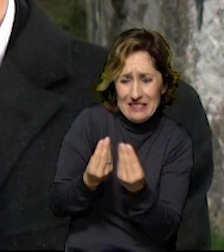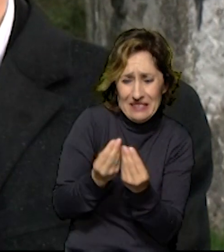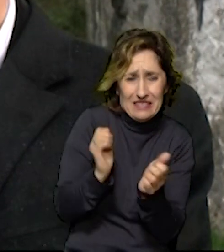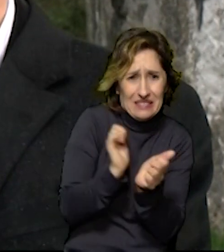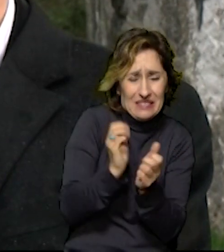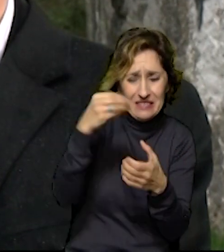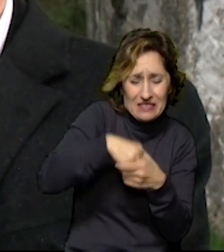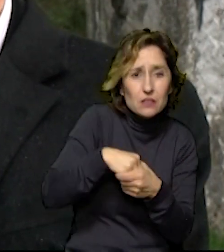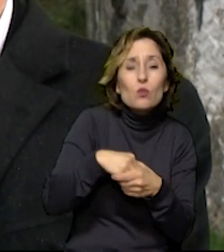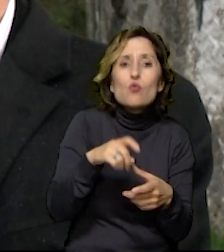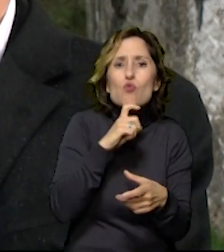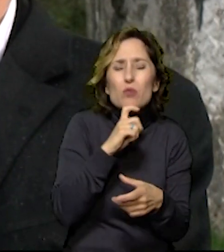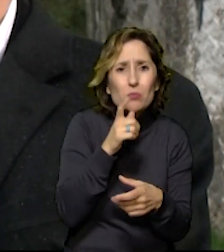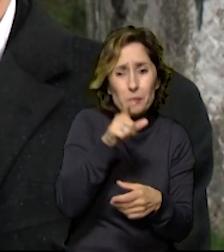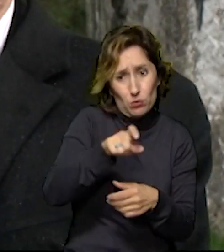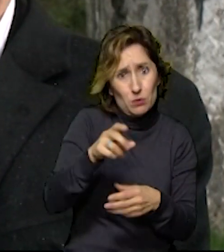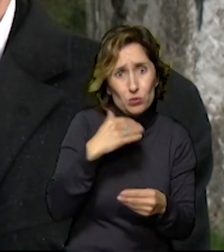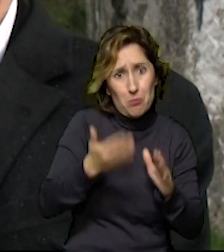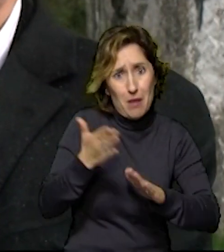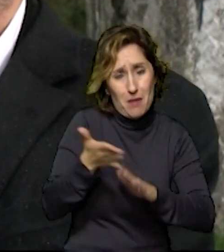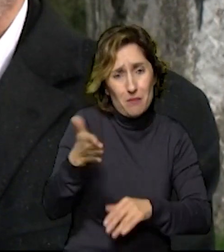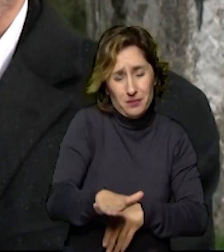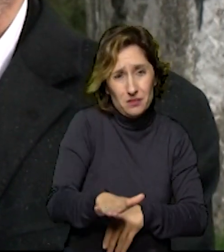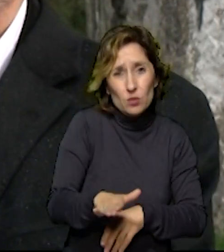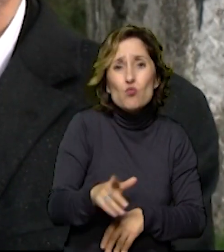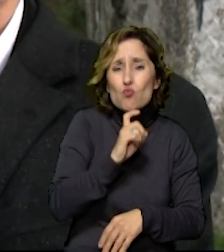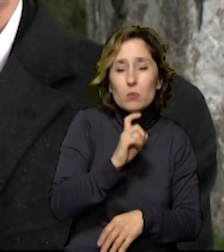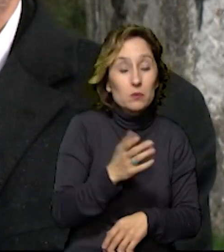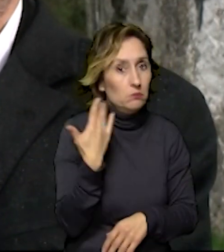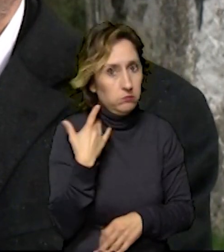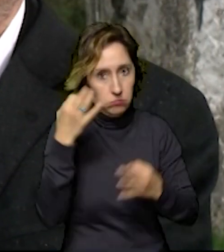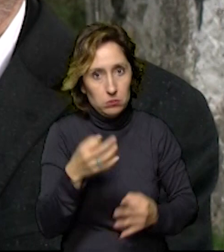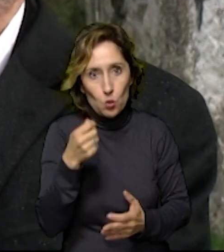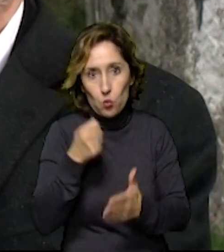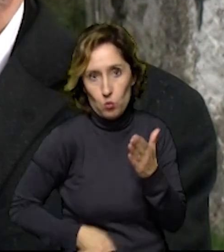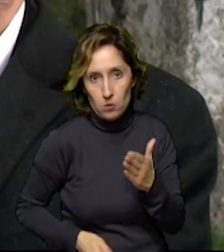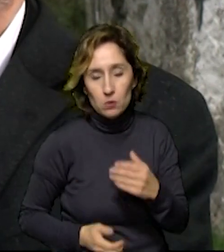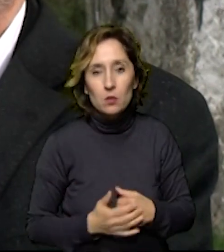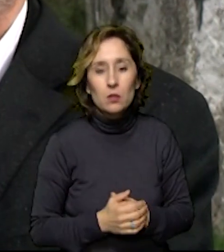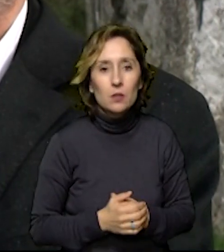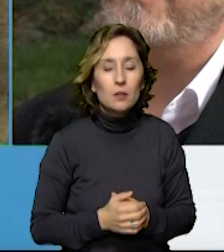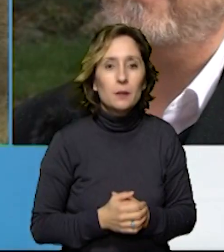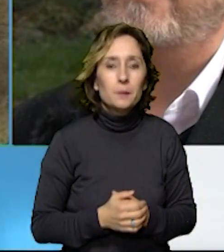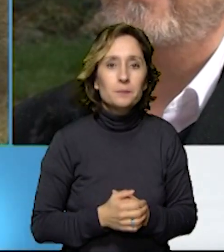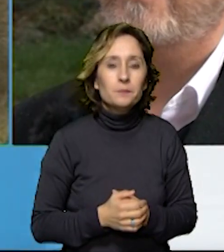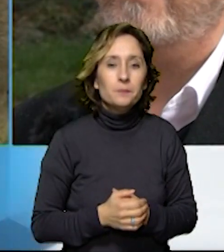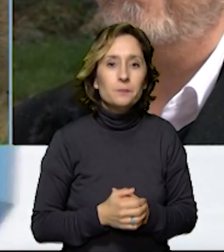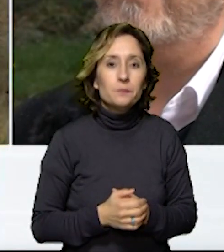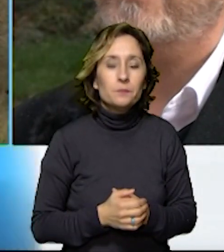encerradas, recluidas, moribundas muchas de ellas? Pues tenía que ser muy duro, evidentemente, ¿no? Si entras dentro